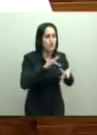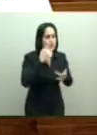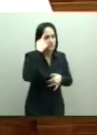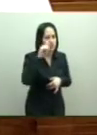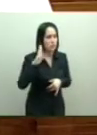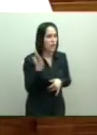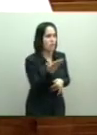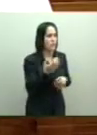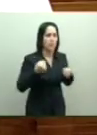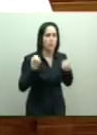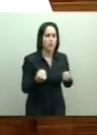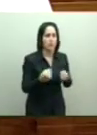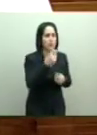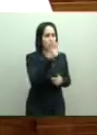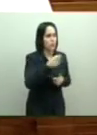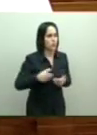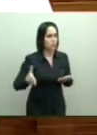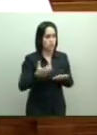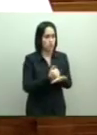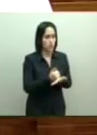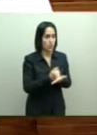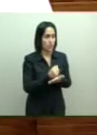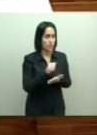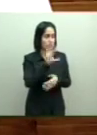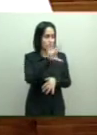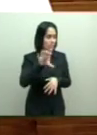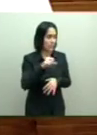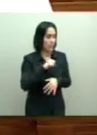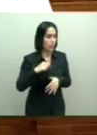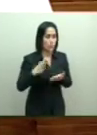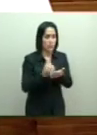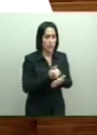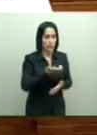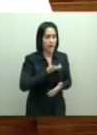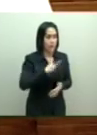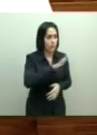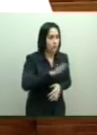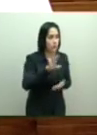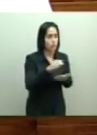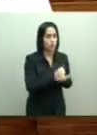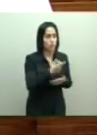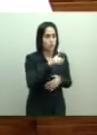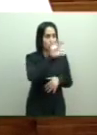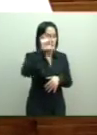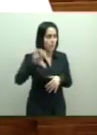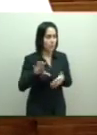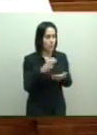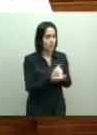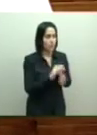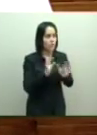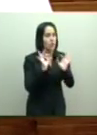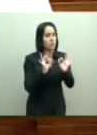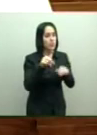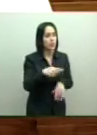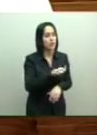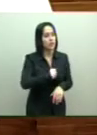durísimamente a todo el mundo, en todas las regiones, en todos los municipios y en todos los países. Y, especialmente en